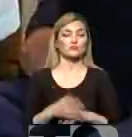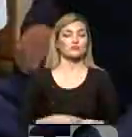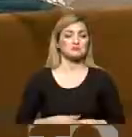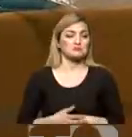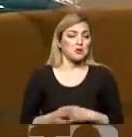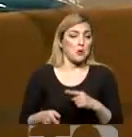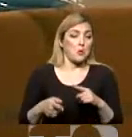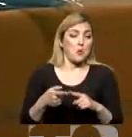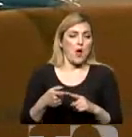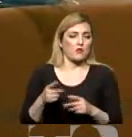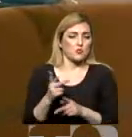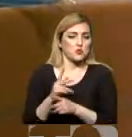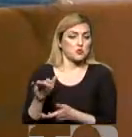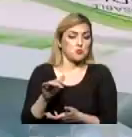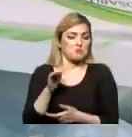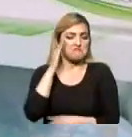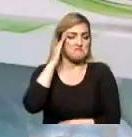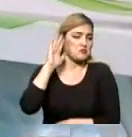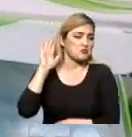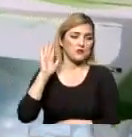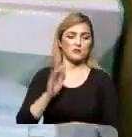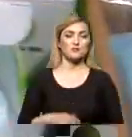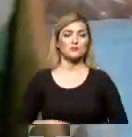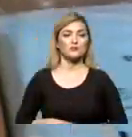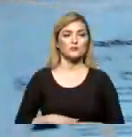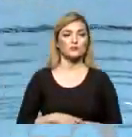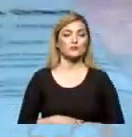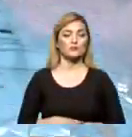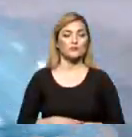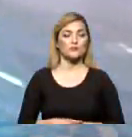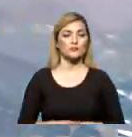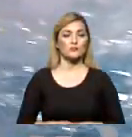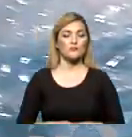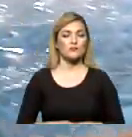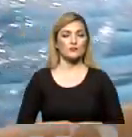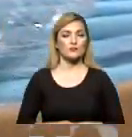conoce cuándo llegarían estos insumos. En Quito, Belén Merizalde, 24 horas.